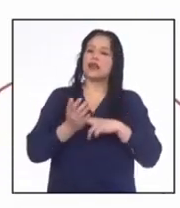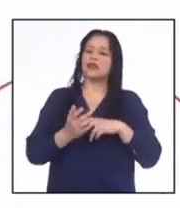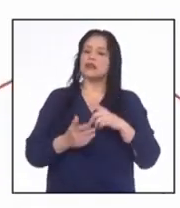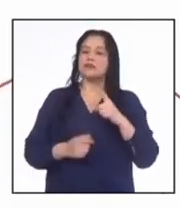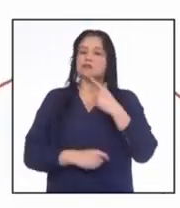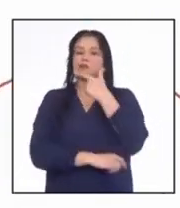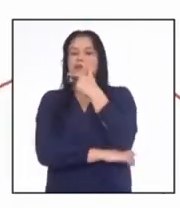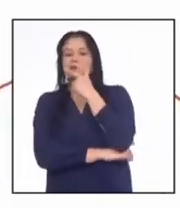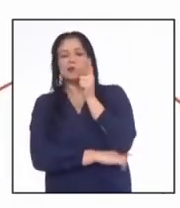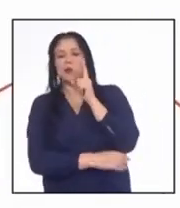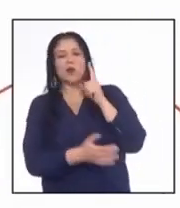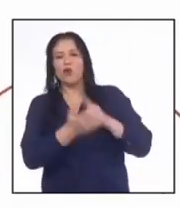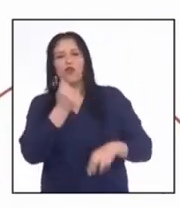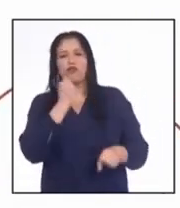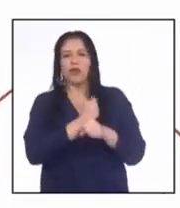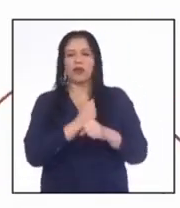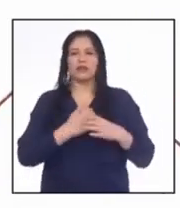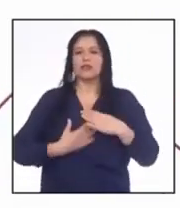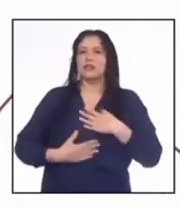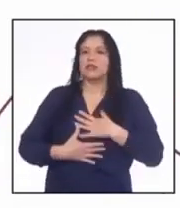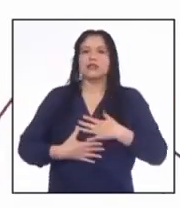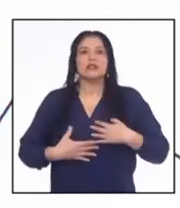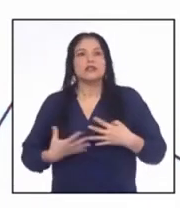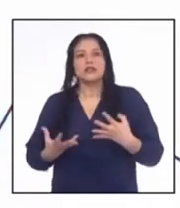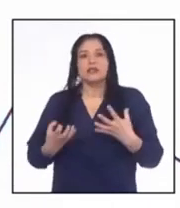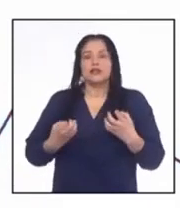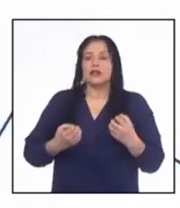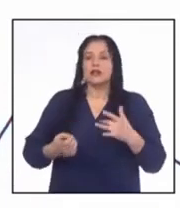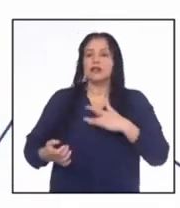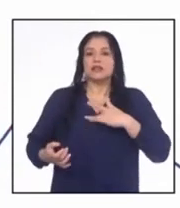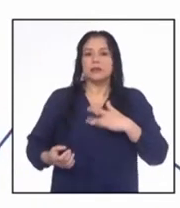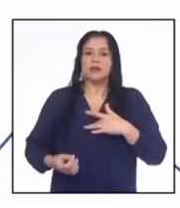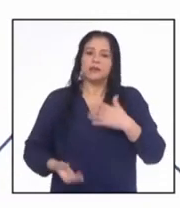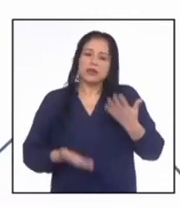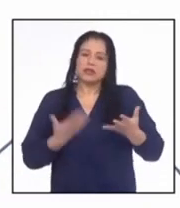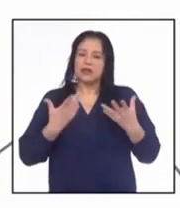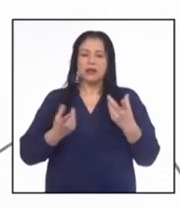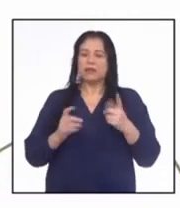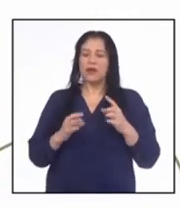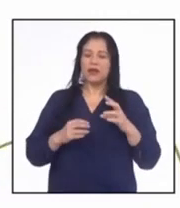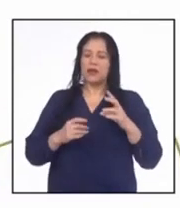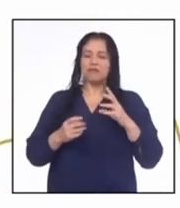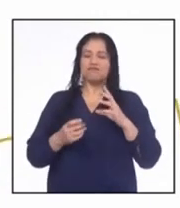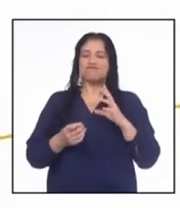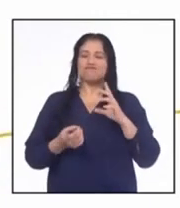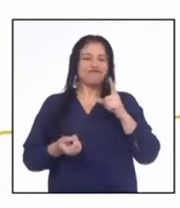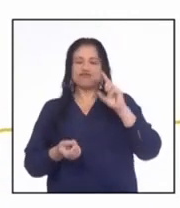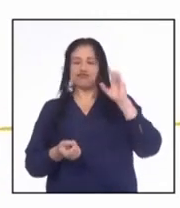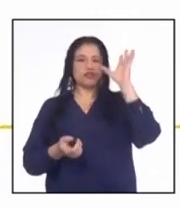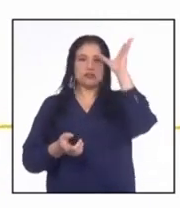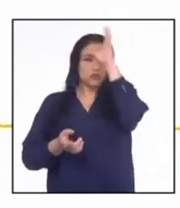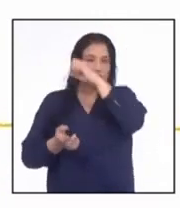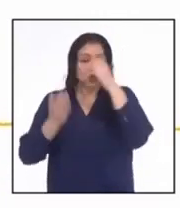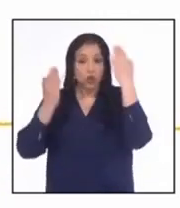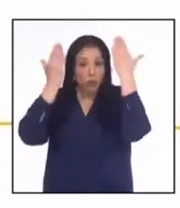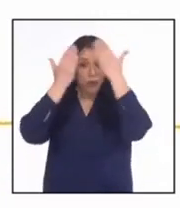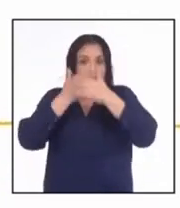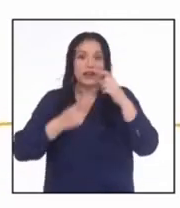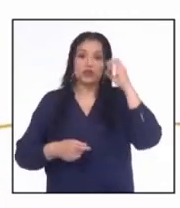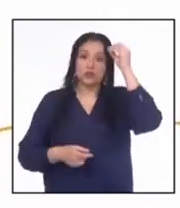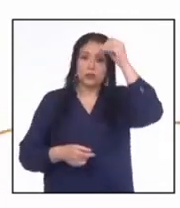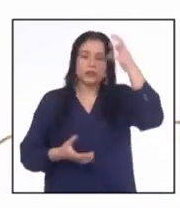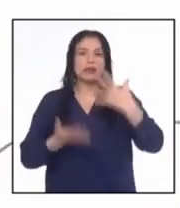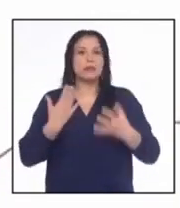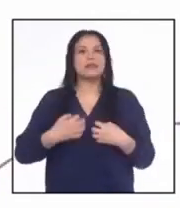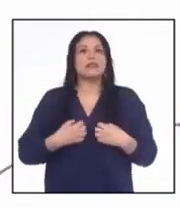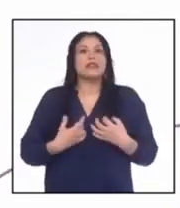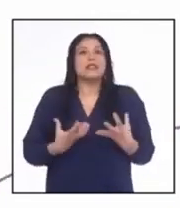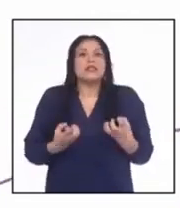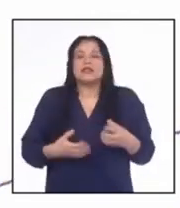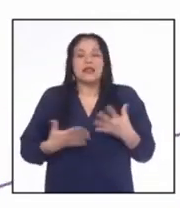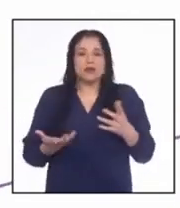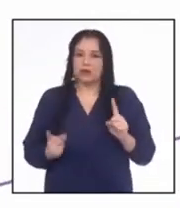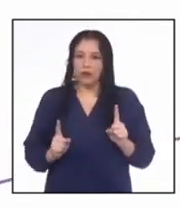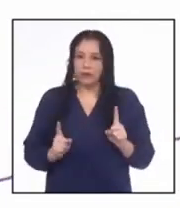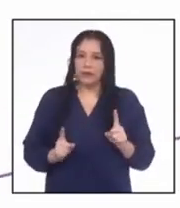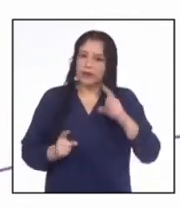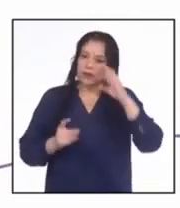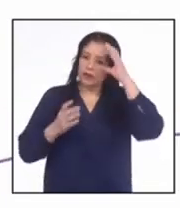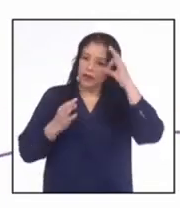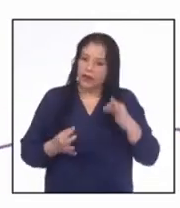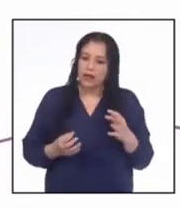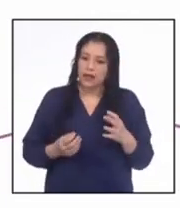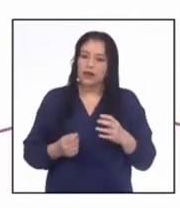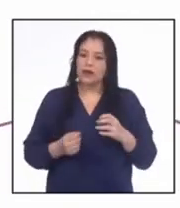deseos y sentimientos porque pueden sesgar una situación por ser producto de un impulso. Creía que